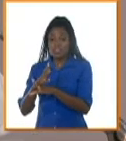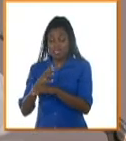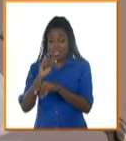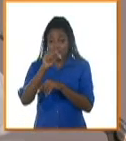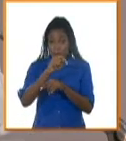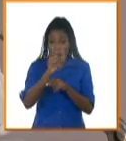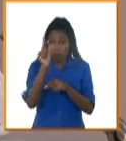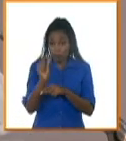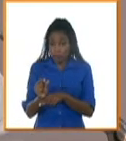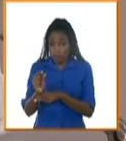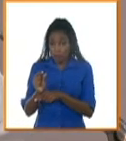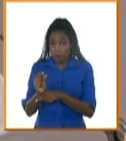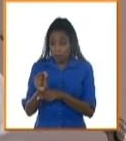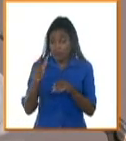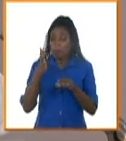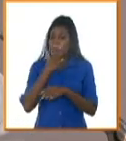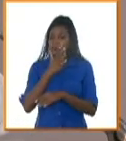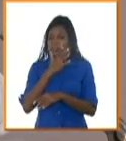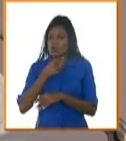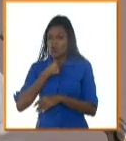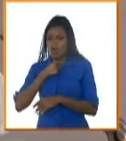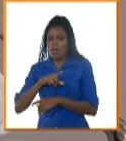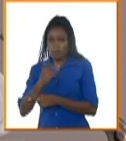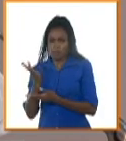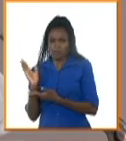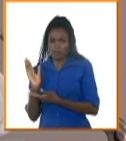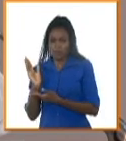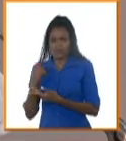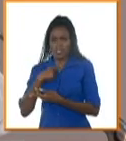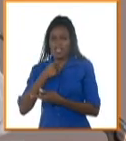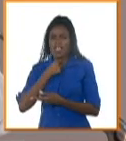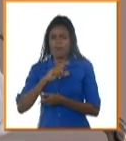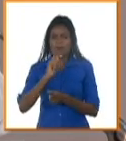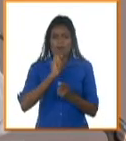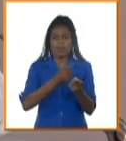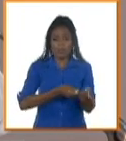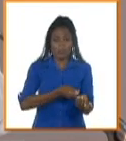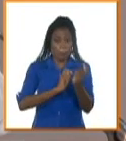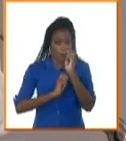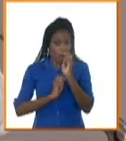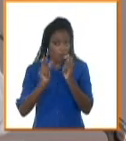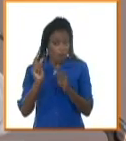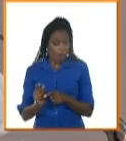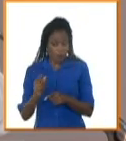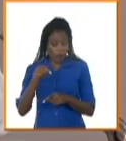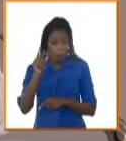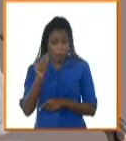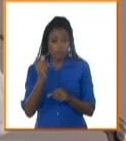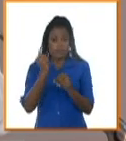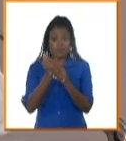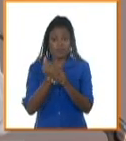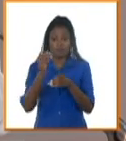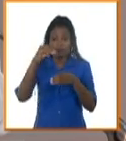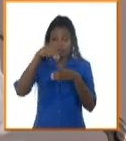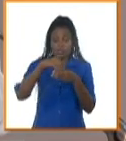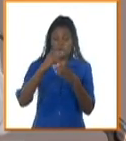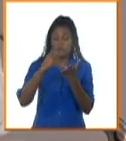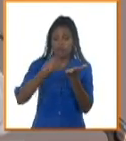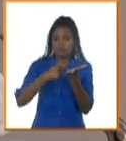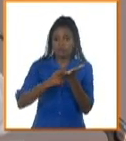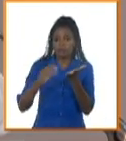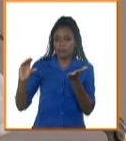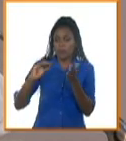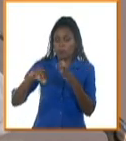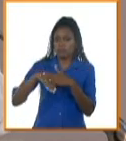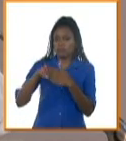lo mismo parecido al ejemplo que ponía julio del pecador aquí usted tiene personas que están trabajando a las cuales le paga en el